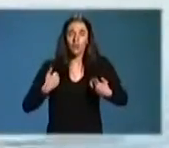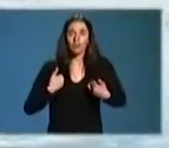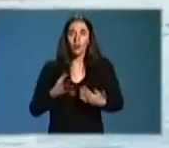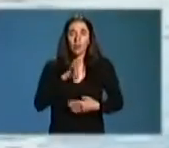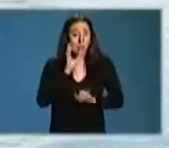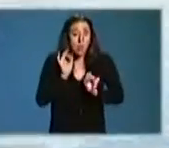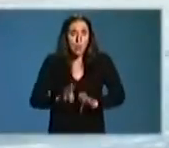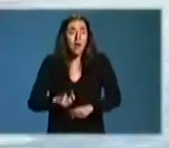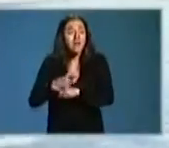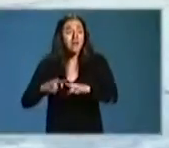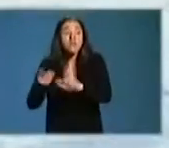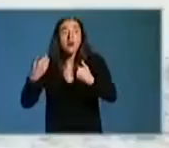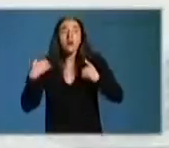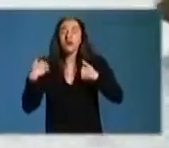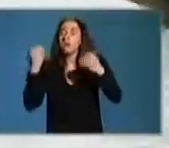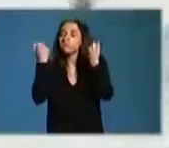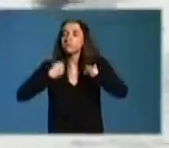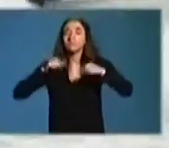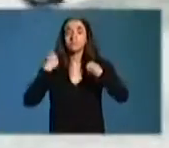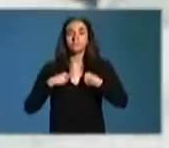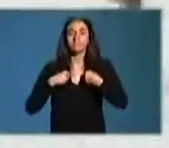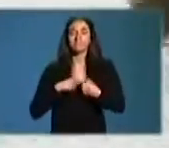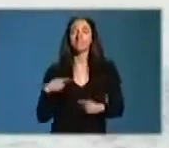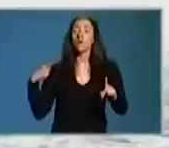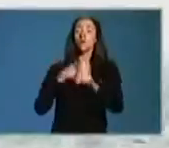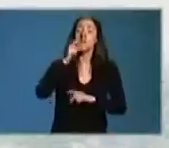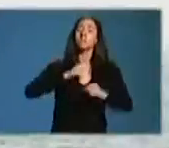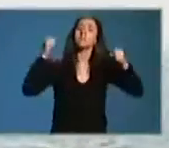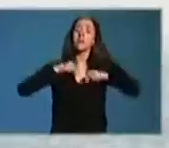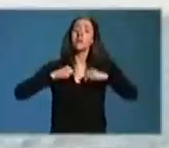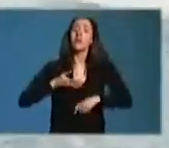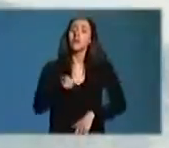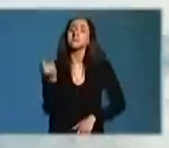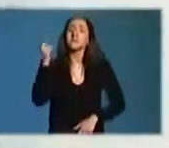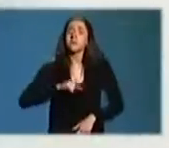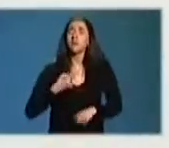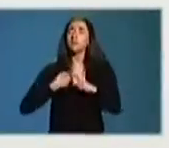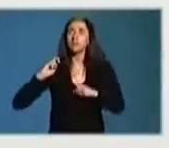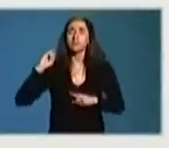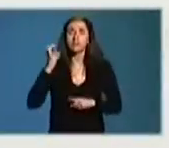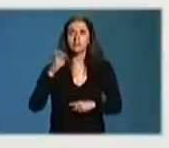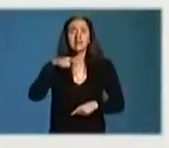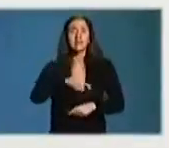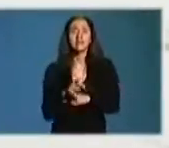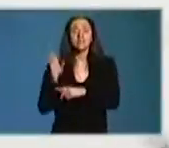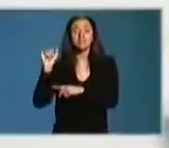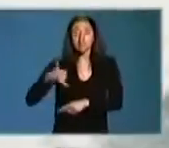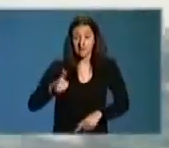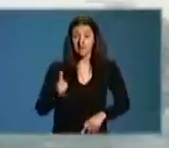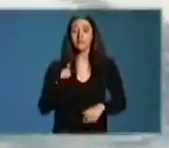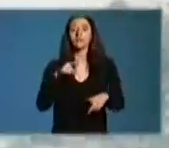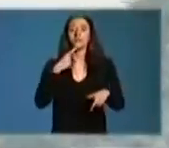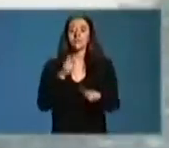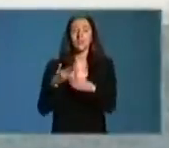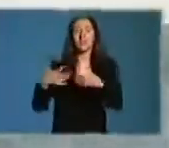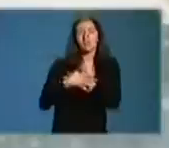era un gimnasio para los más mayores también a ver a un sinfín de posibilidades está en una exhibición de wake board una